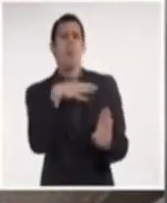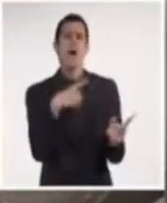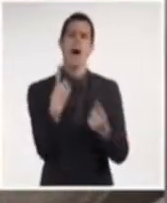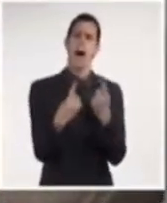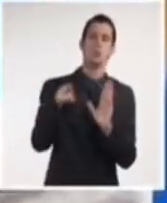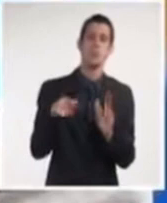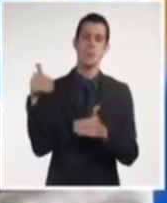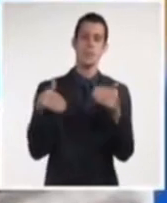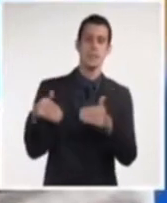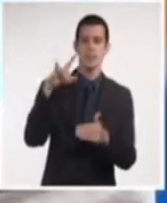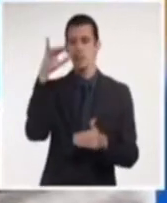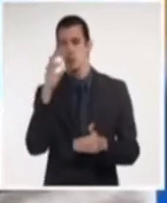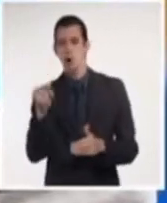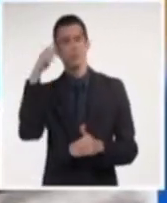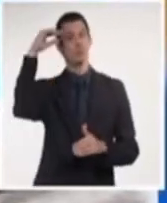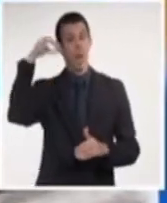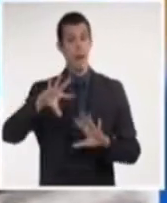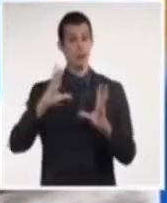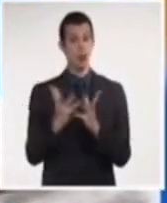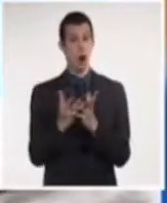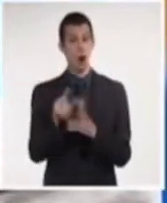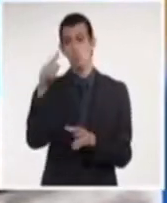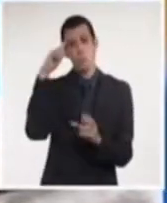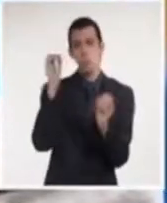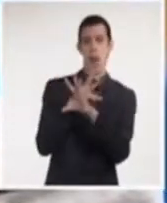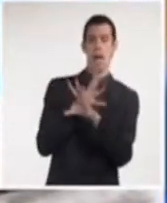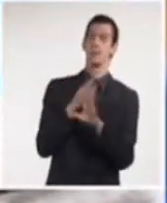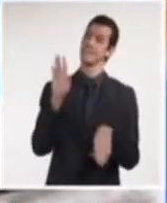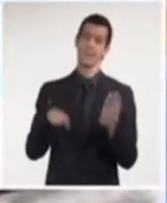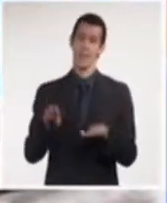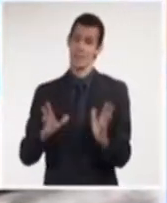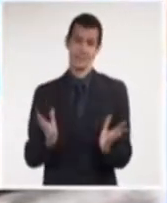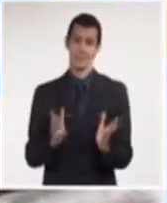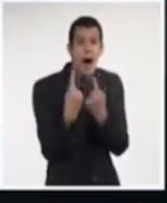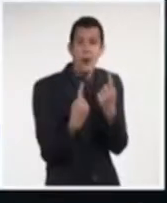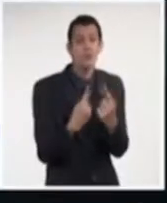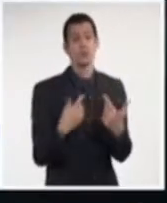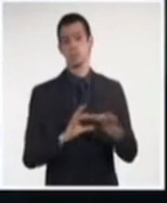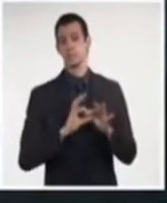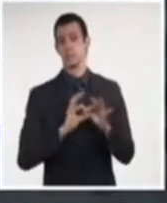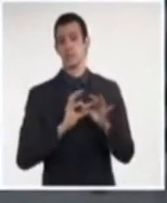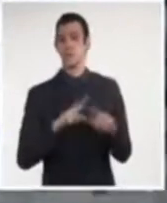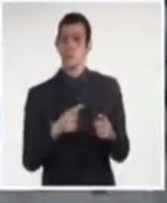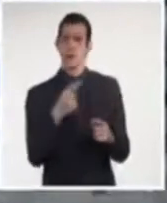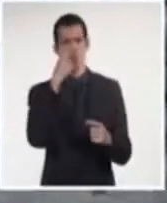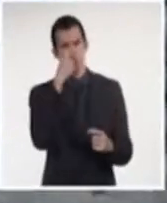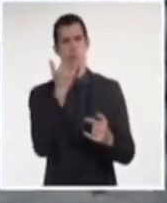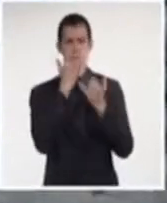al mundo de la droga. Que el delito asociado a la droga tiene un marco sancionador elevado en privaciones de libertad, en la violencia que viene